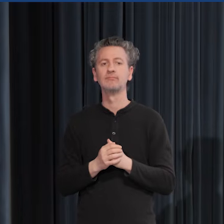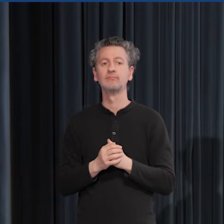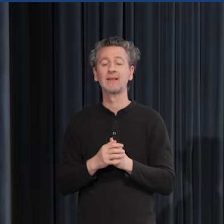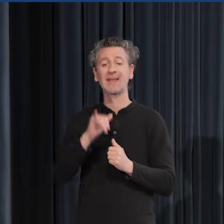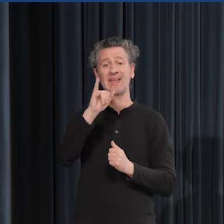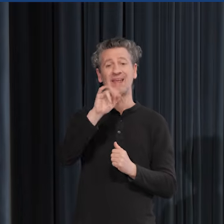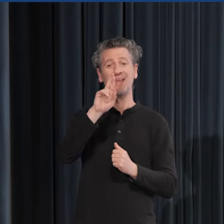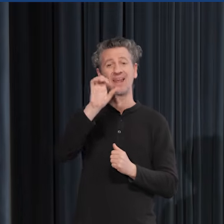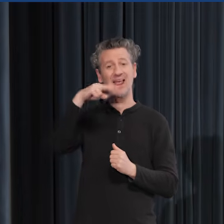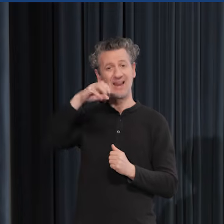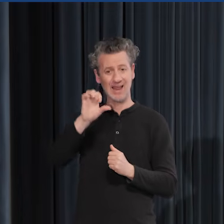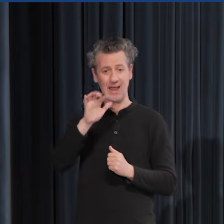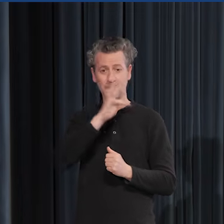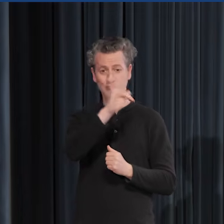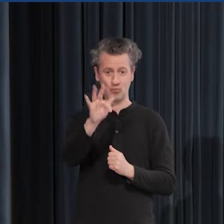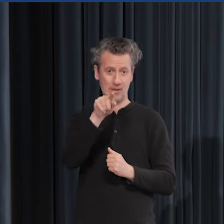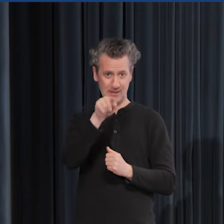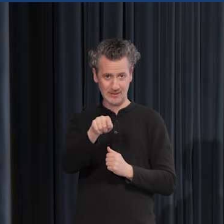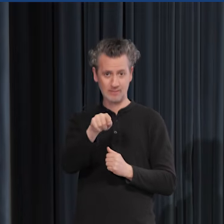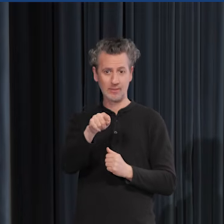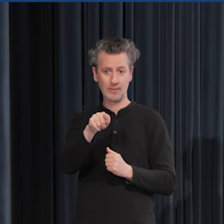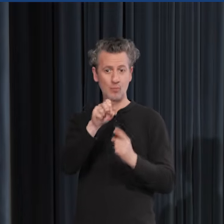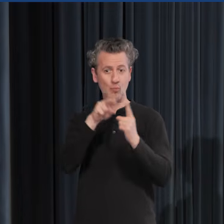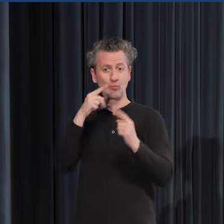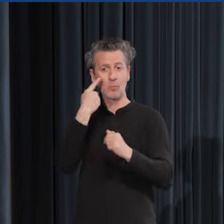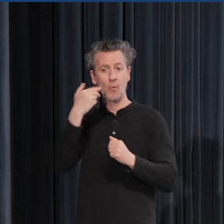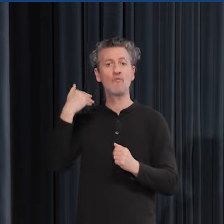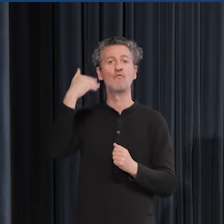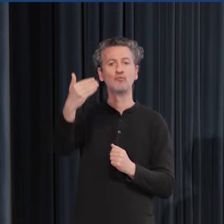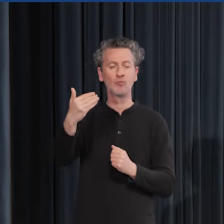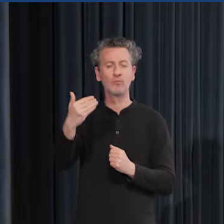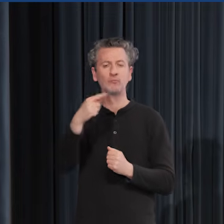Irene, ahora te toca a ti mirar hacia el futuro. ¿Cómo lo ves?